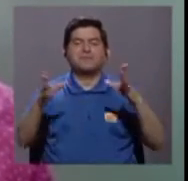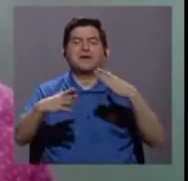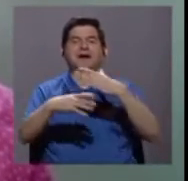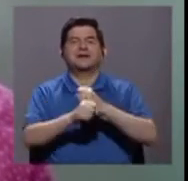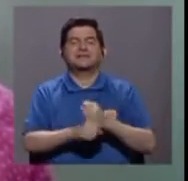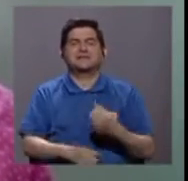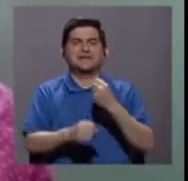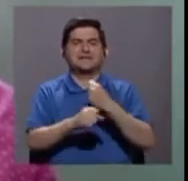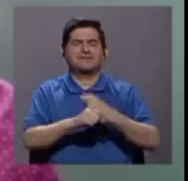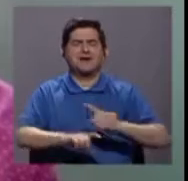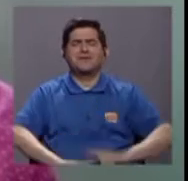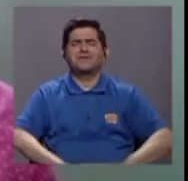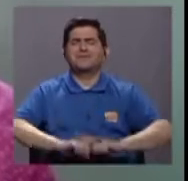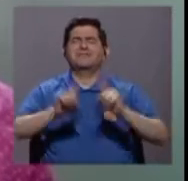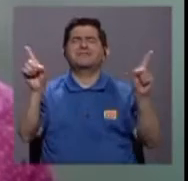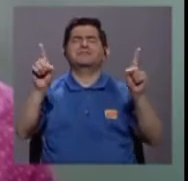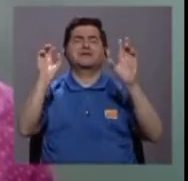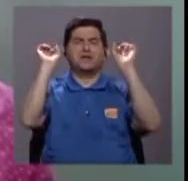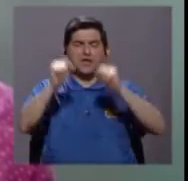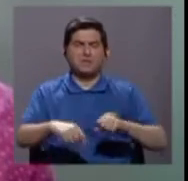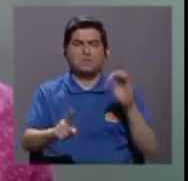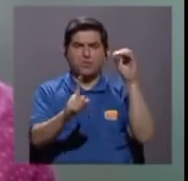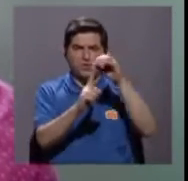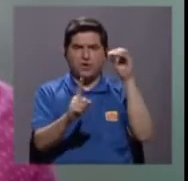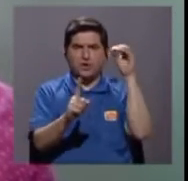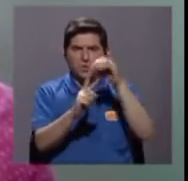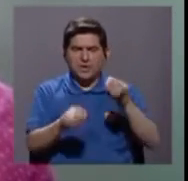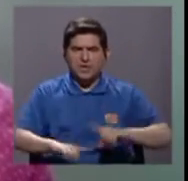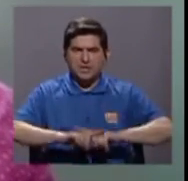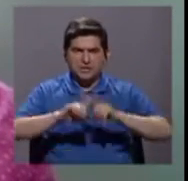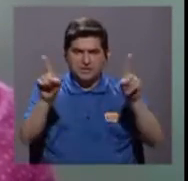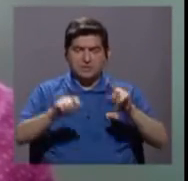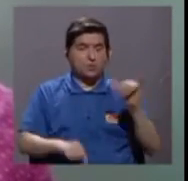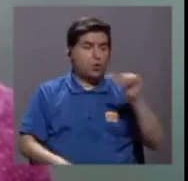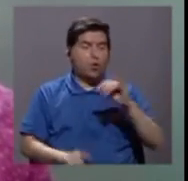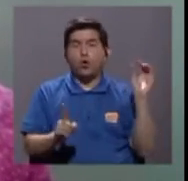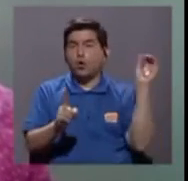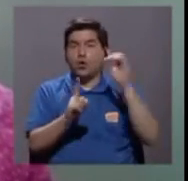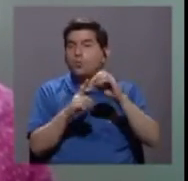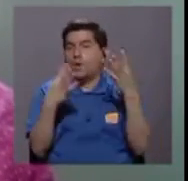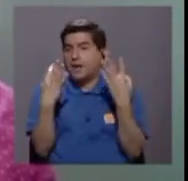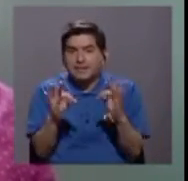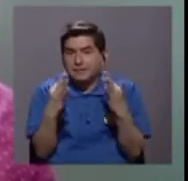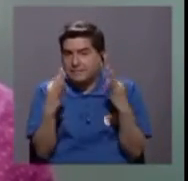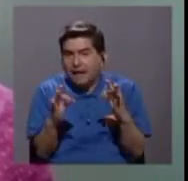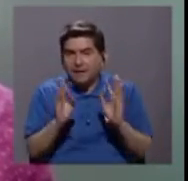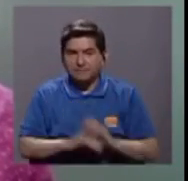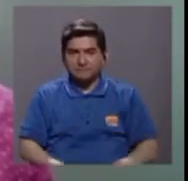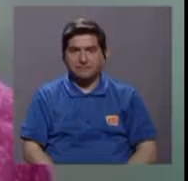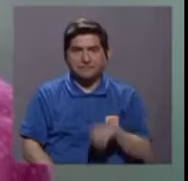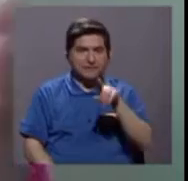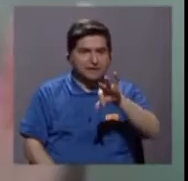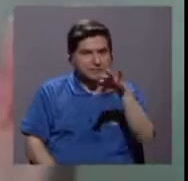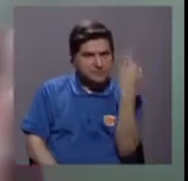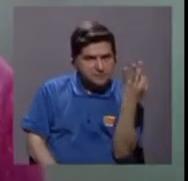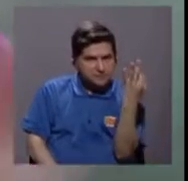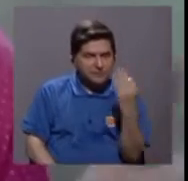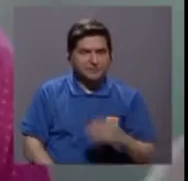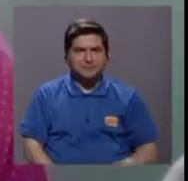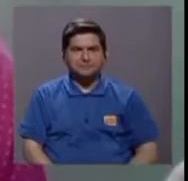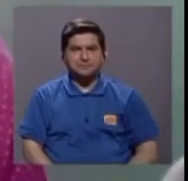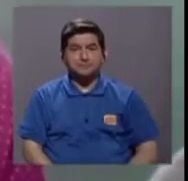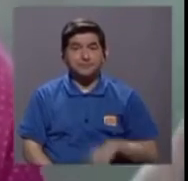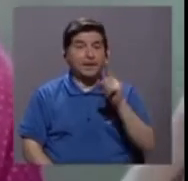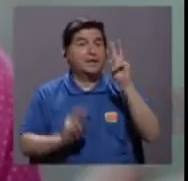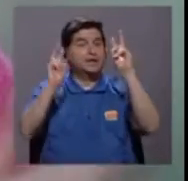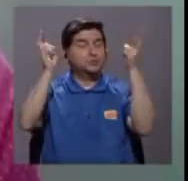para trabajar distinto y lograr objetivos distintos o los mismos objetivos por lo menos. Entonces, en ese sentido, es todo